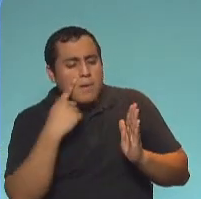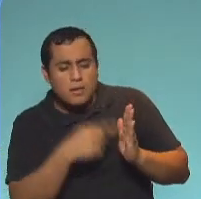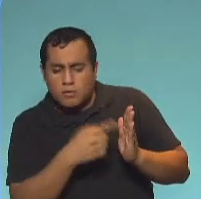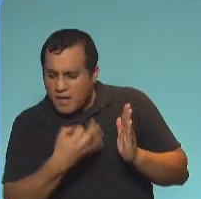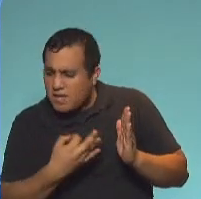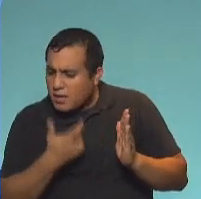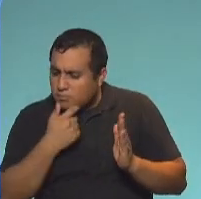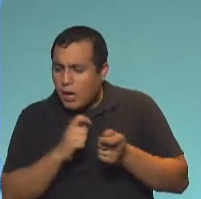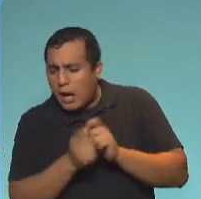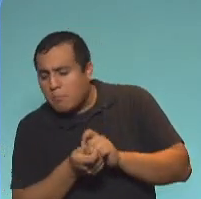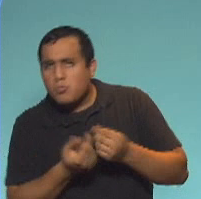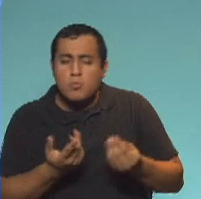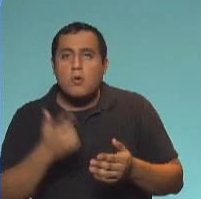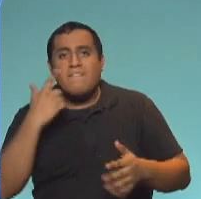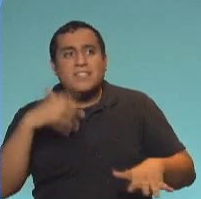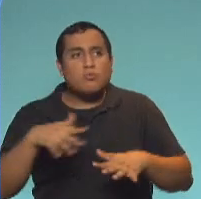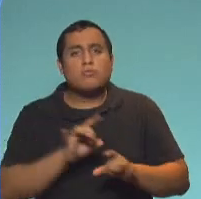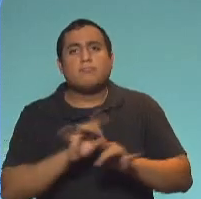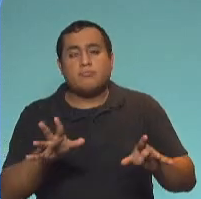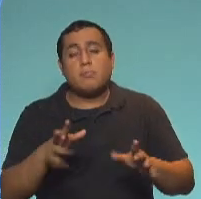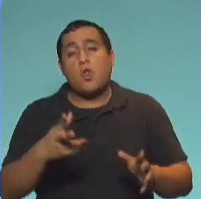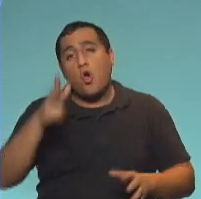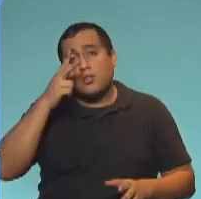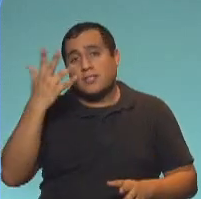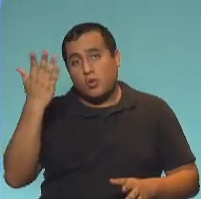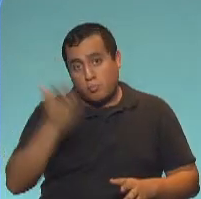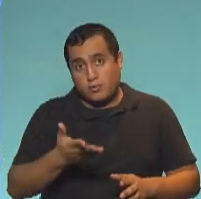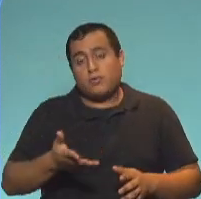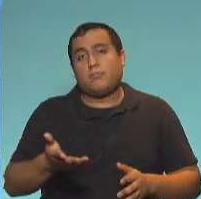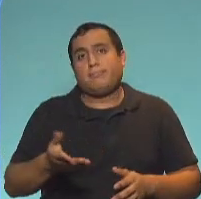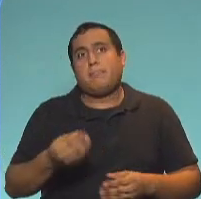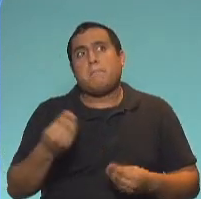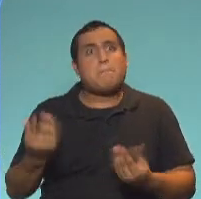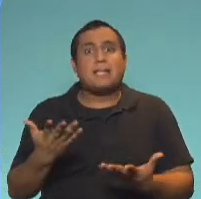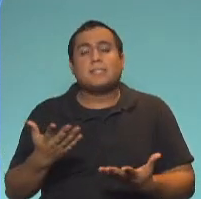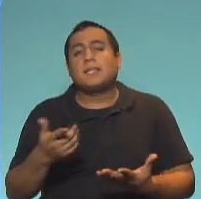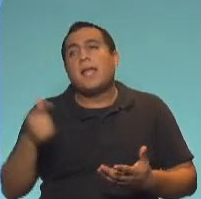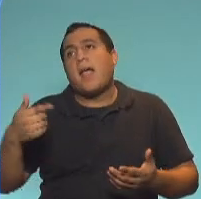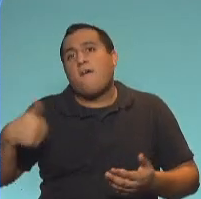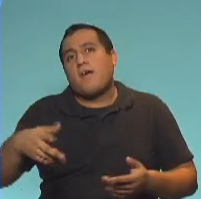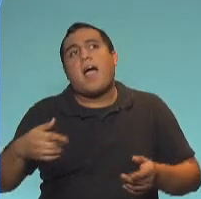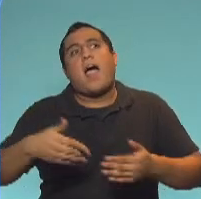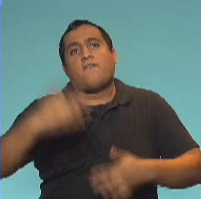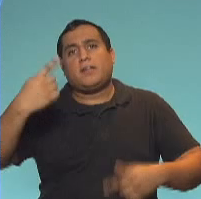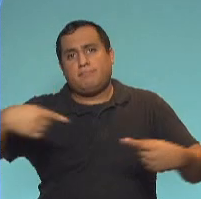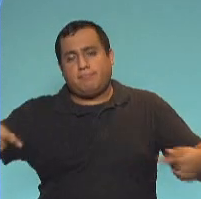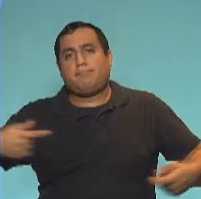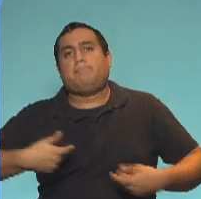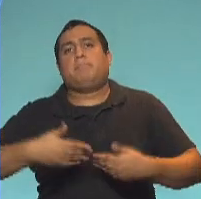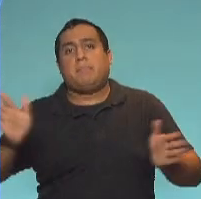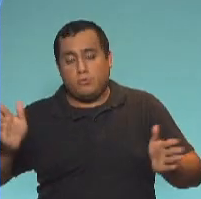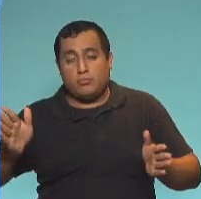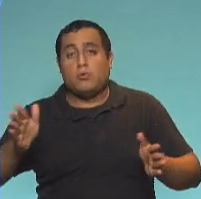la situación epidemiológica más del 85% del país está avanzando en esta reapertura programada y el resto